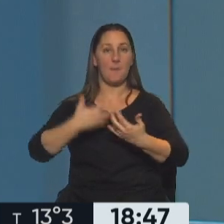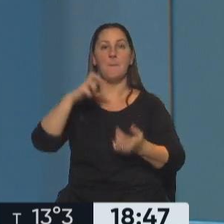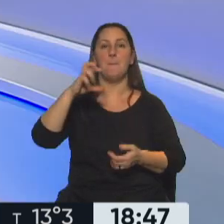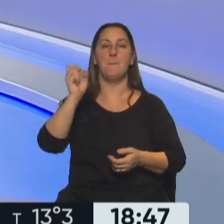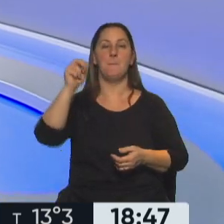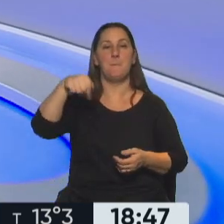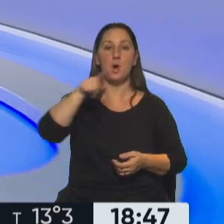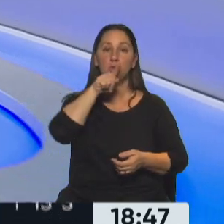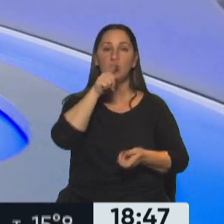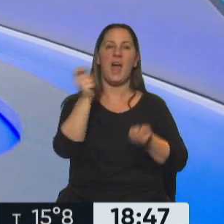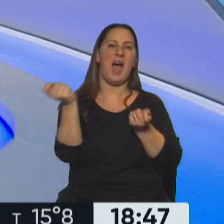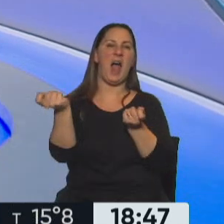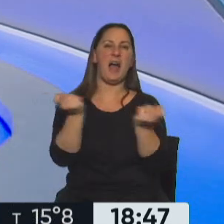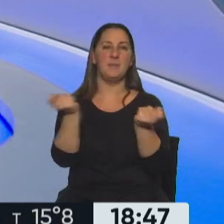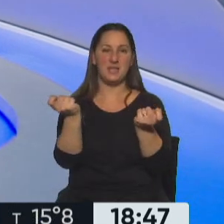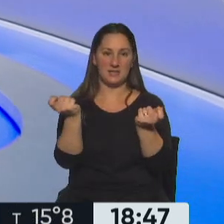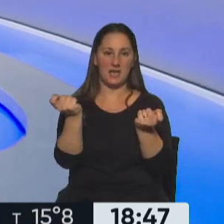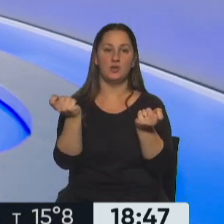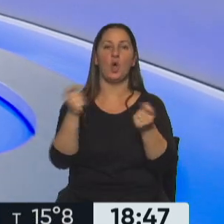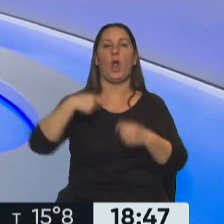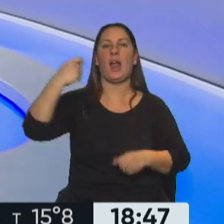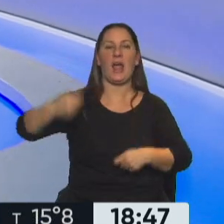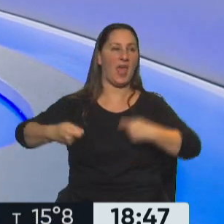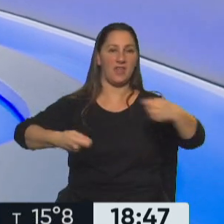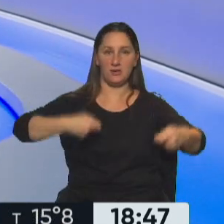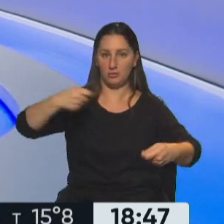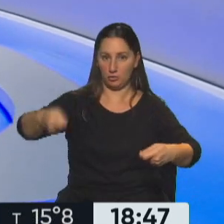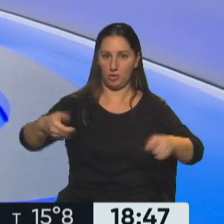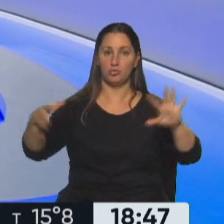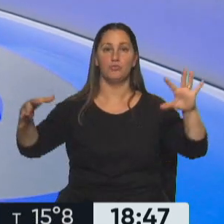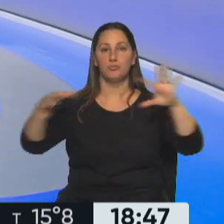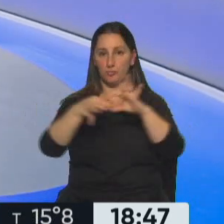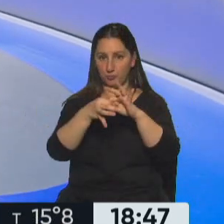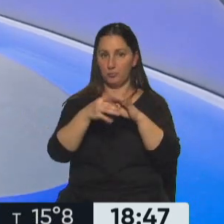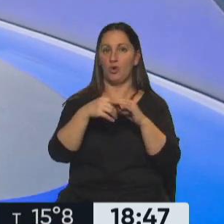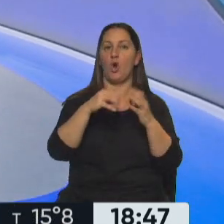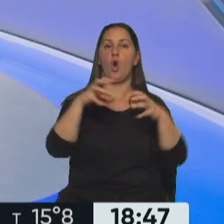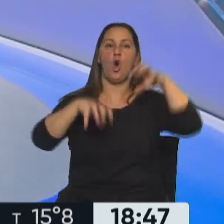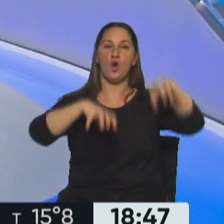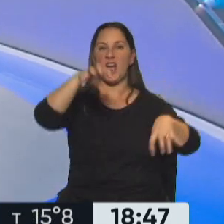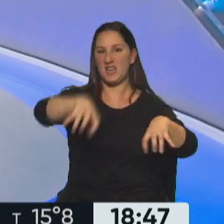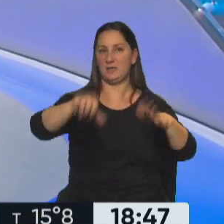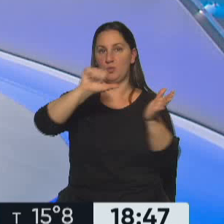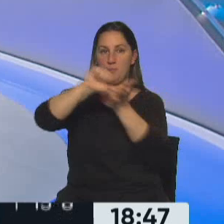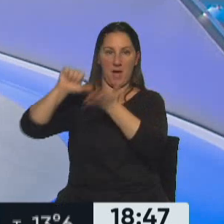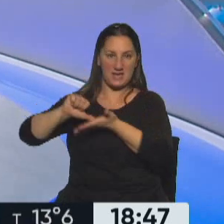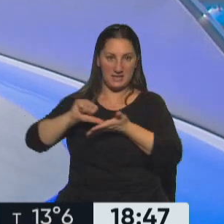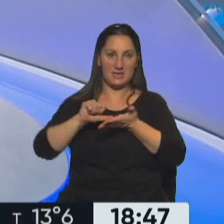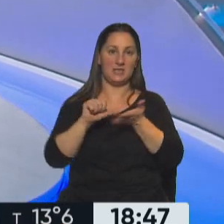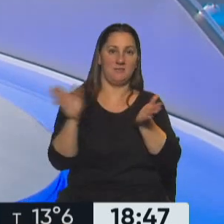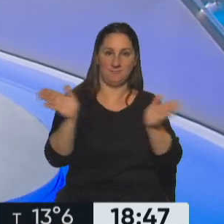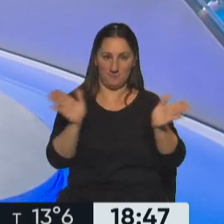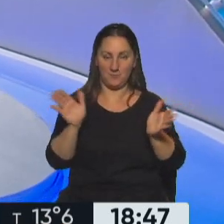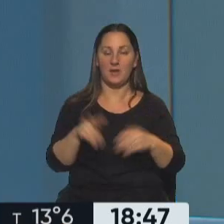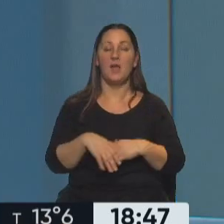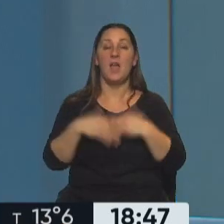Marcol Pont, la administración de los créditos que vinculan los organismos multilaterales, los organismos internacionales, los organismos bilaterales, lo